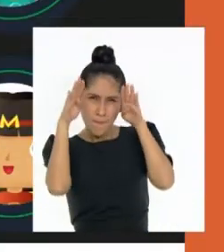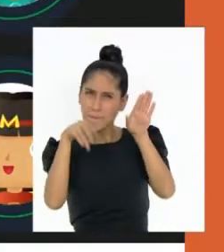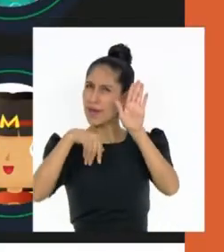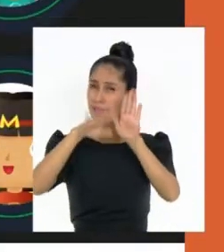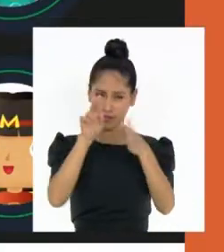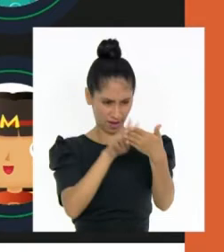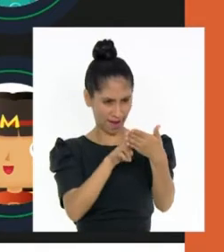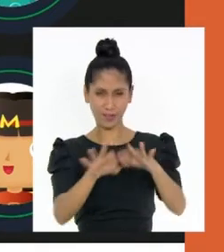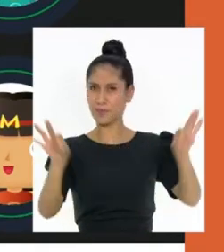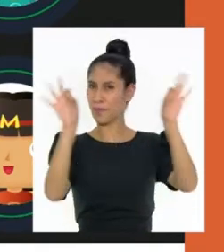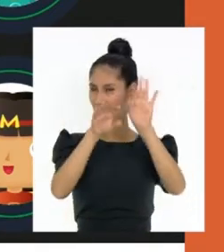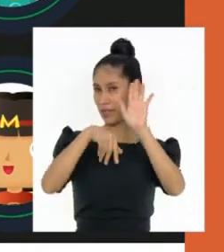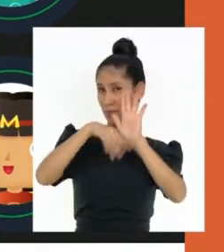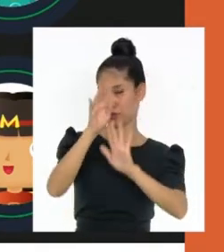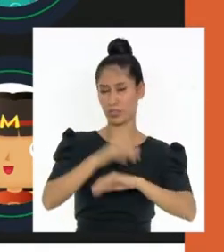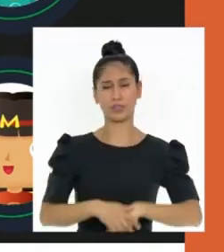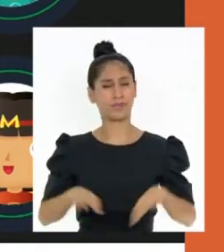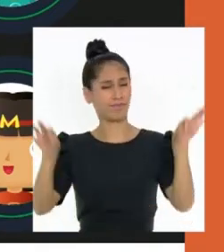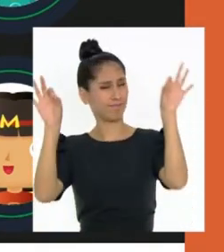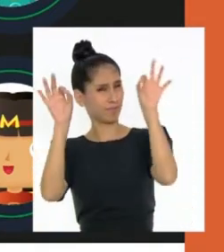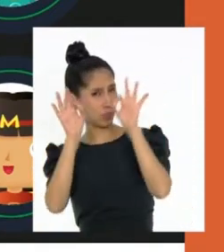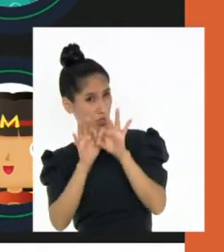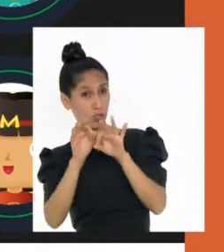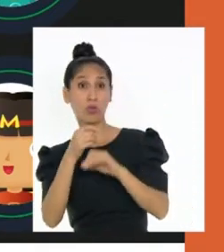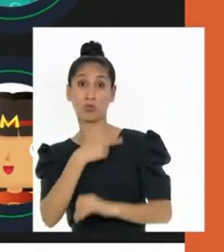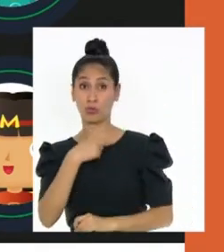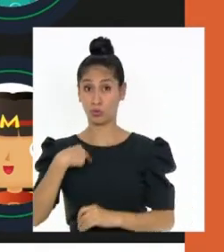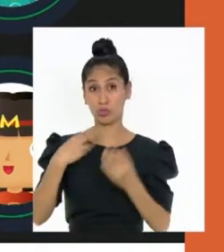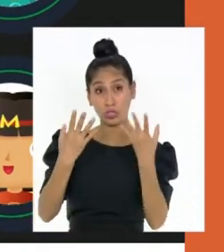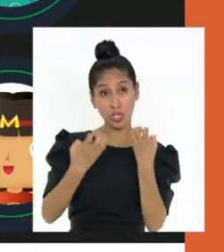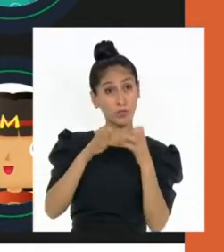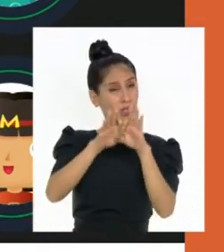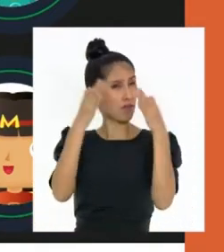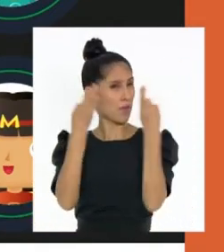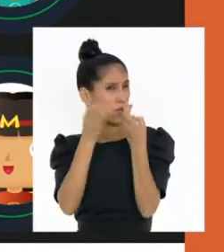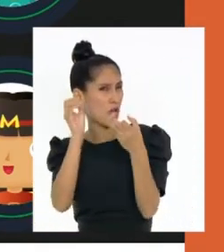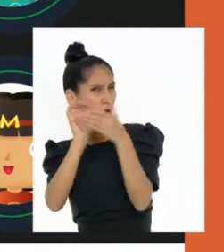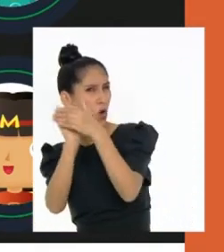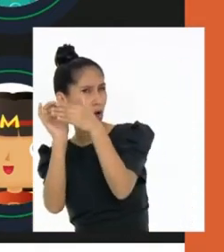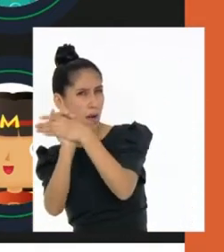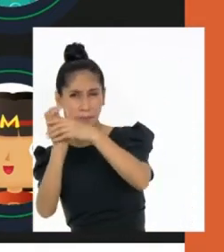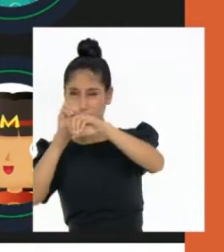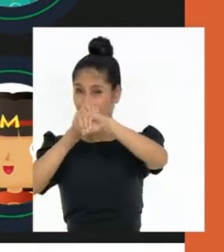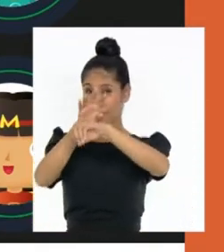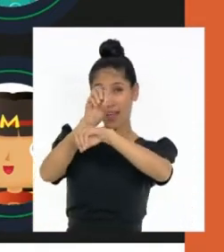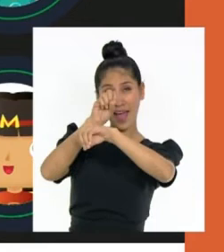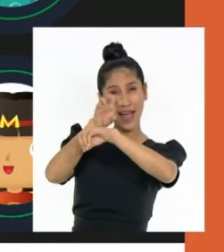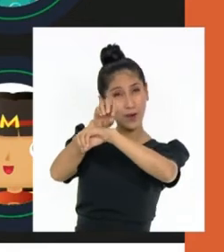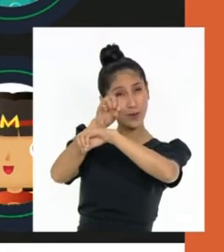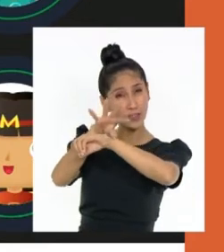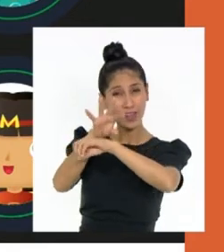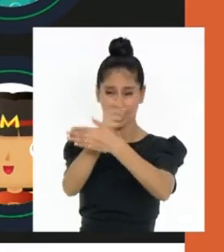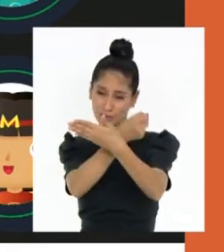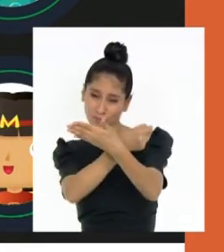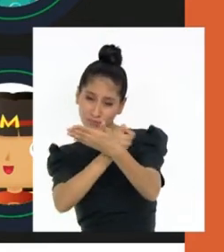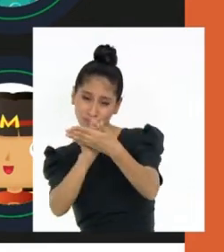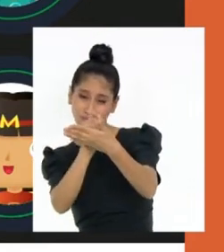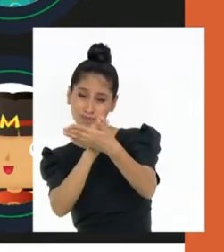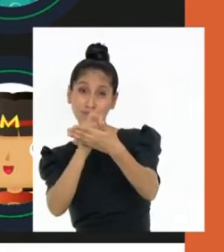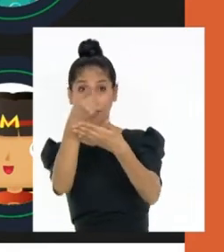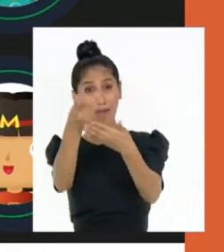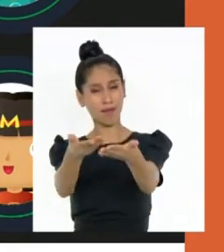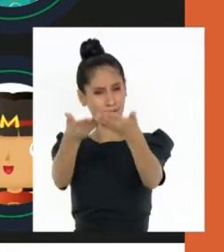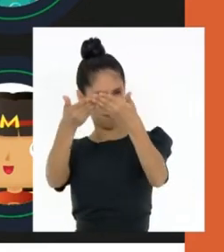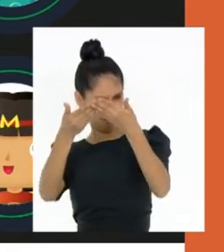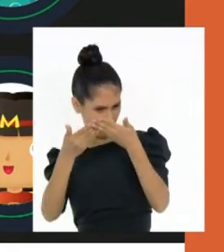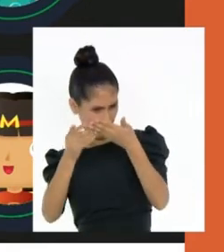cuando escribamos nuestras recomendaciones a nuestros familiares y amistades de cómo tomar decisiones pensando en el bienestar de todos